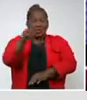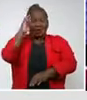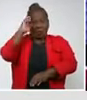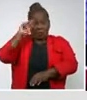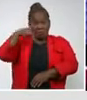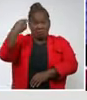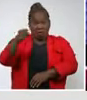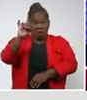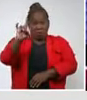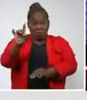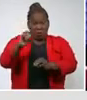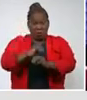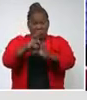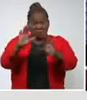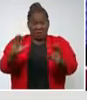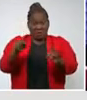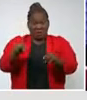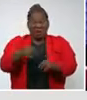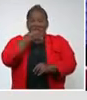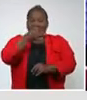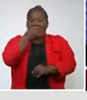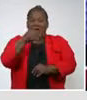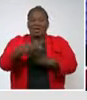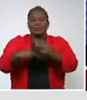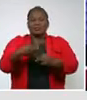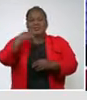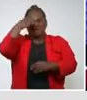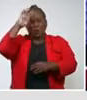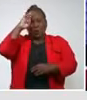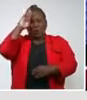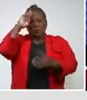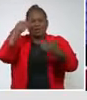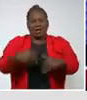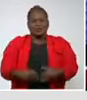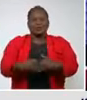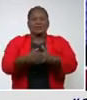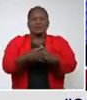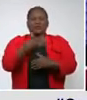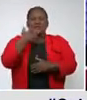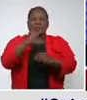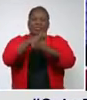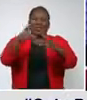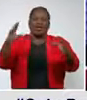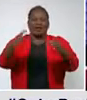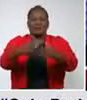mañana a las 9 en punto para seguir contándoles aquí lo que hace Cuba por la salud de su pueblo. Muy buenos días.